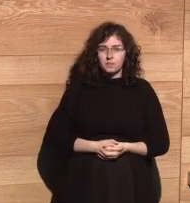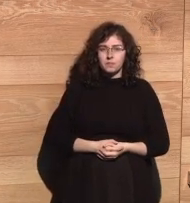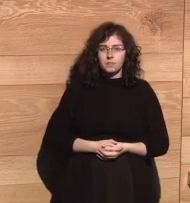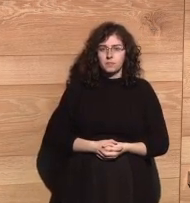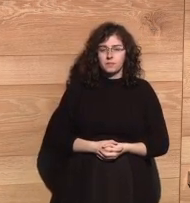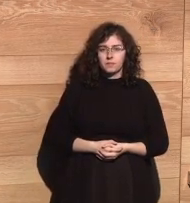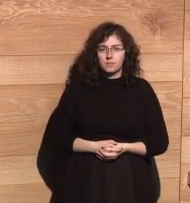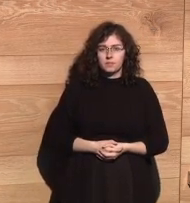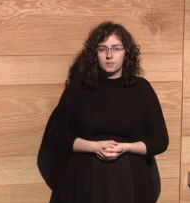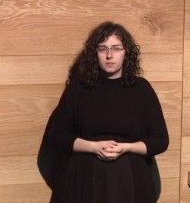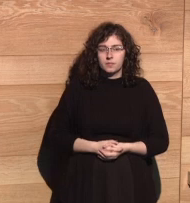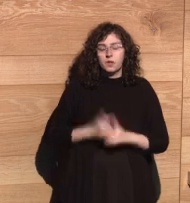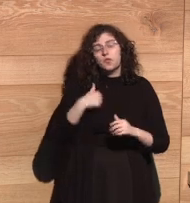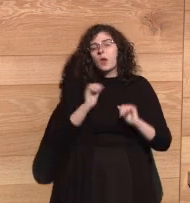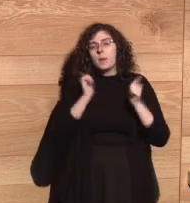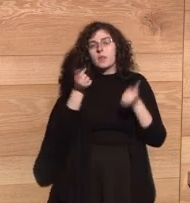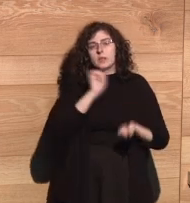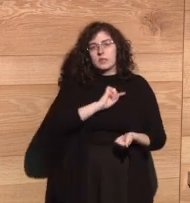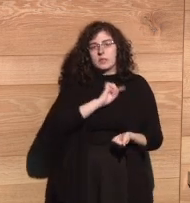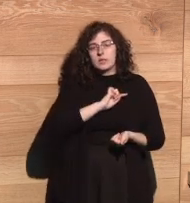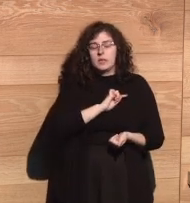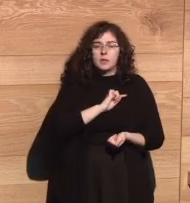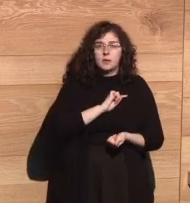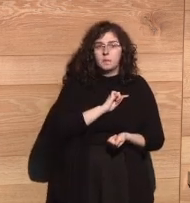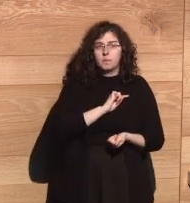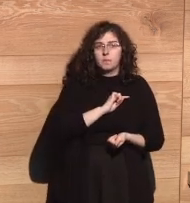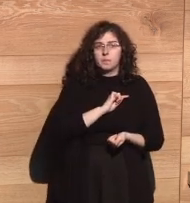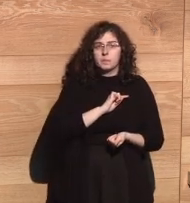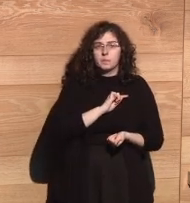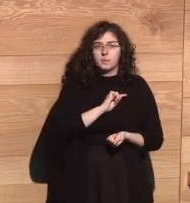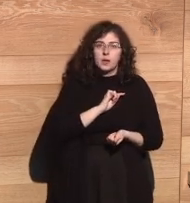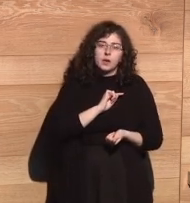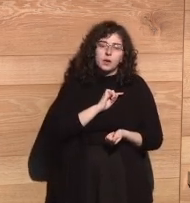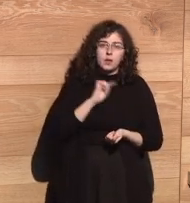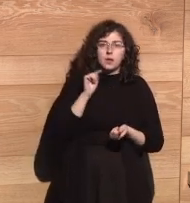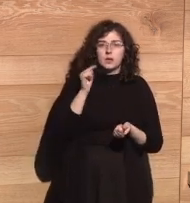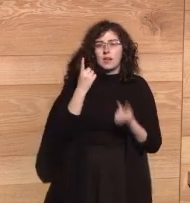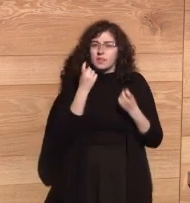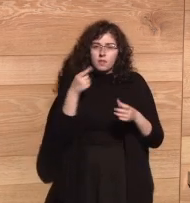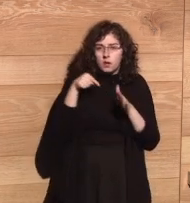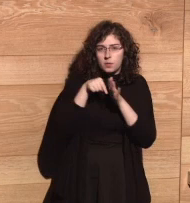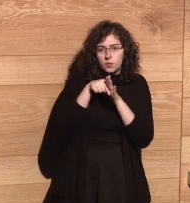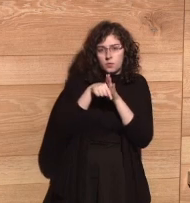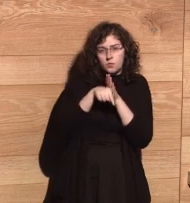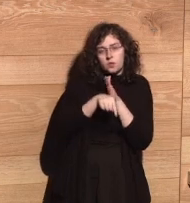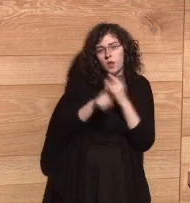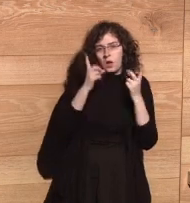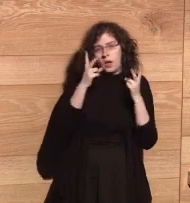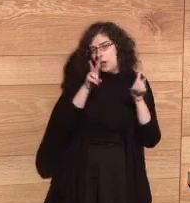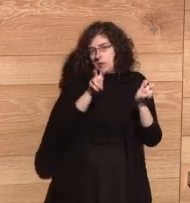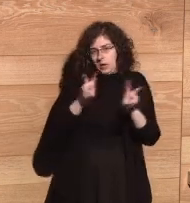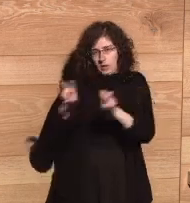Y empecé a sentir la necesidad de adentrarme, de profundizarme más en algunos temas,